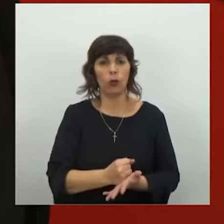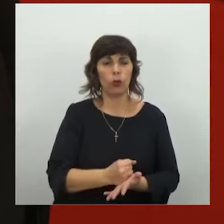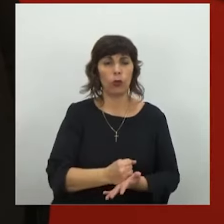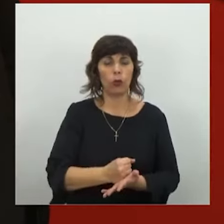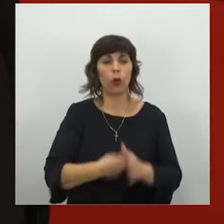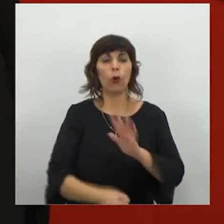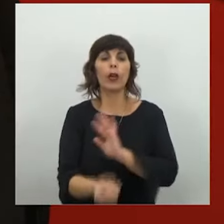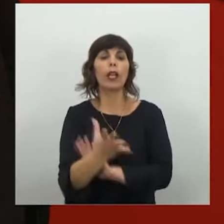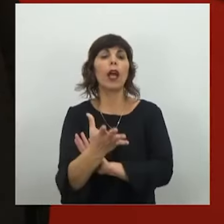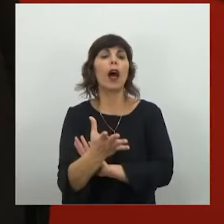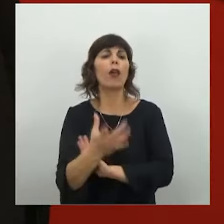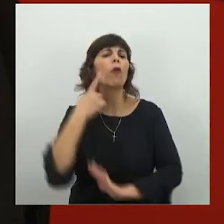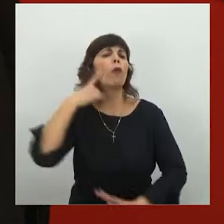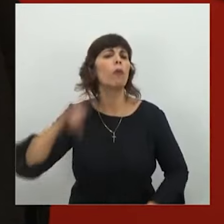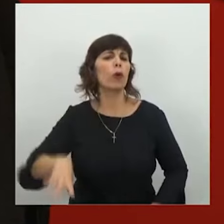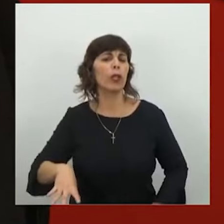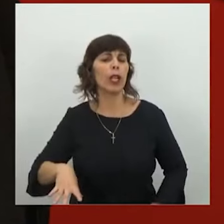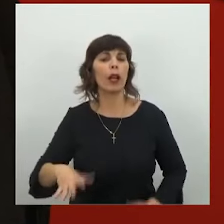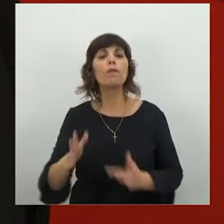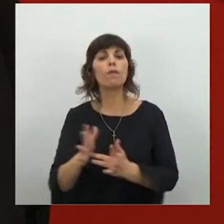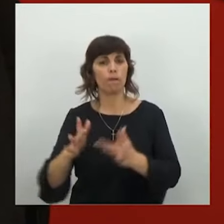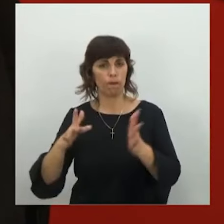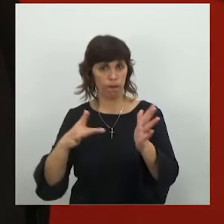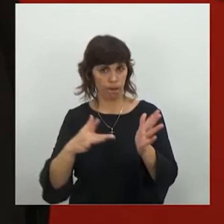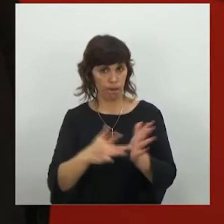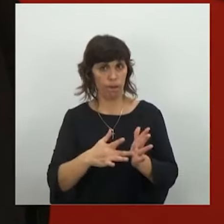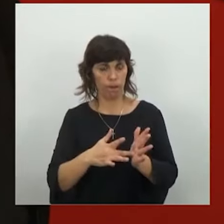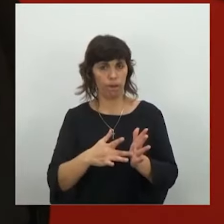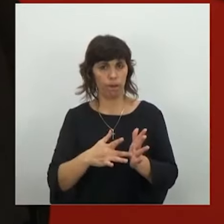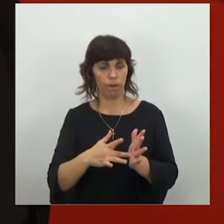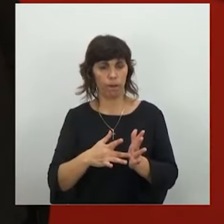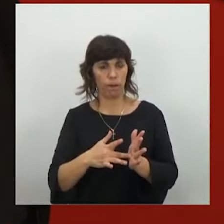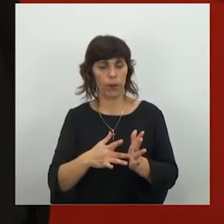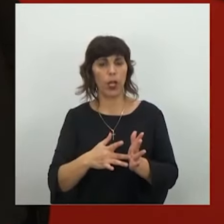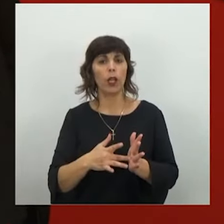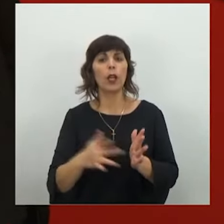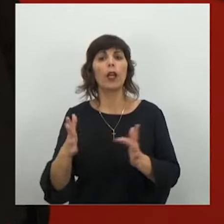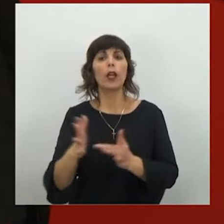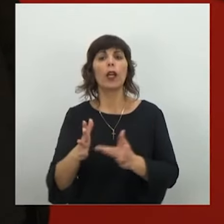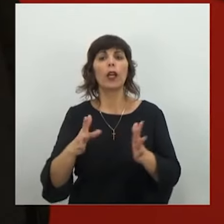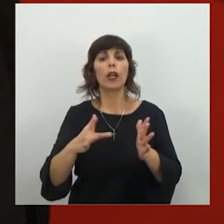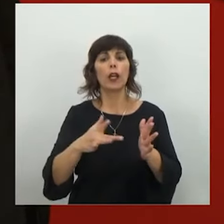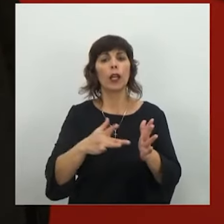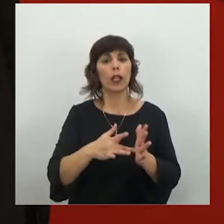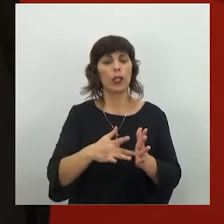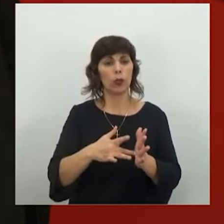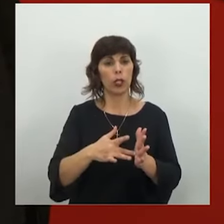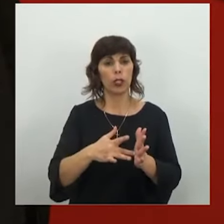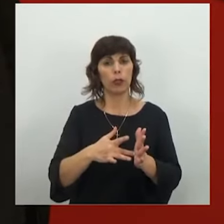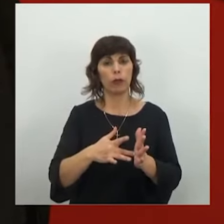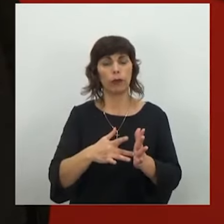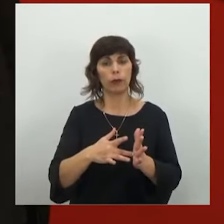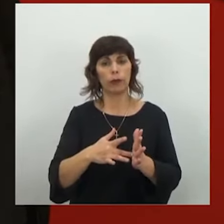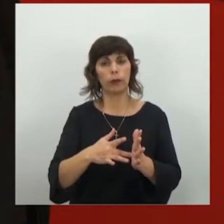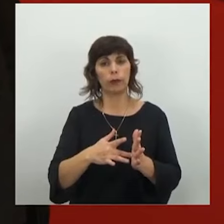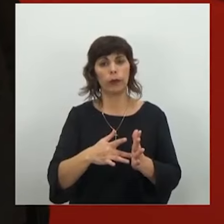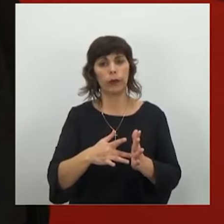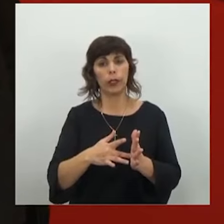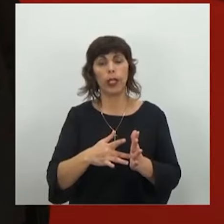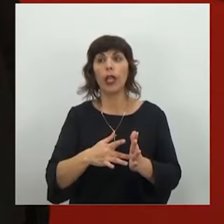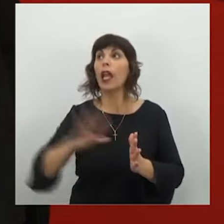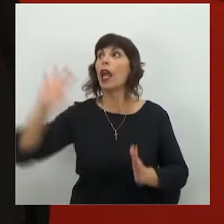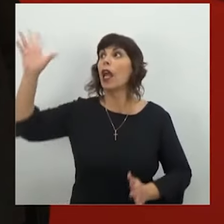Verbo, dice la Biblia. Todo fue hecho por aquel que luego la Biblia dice, y el Verbo se